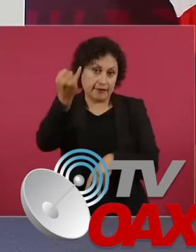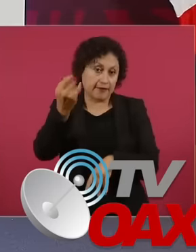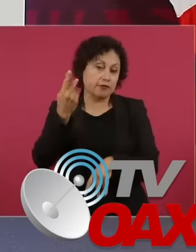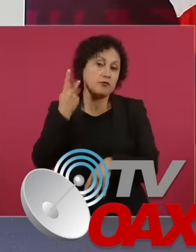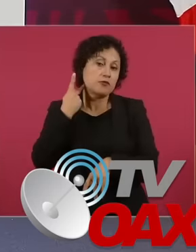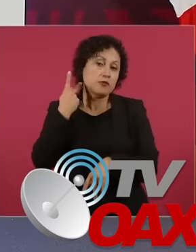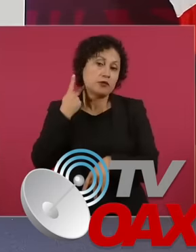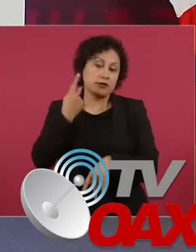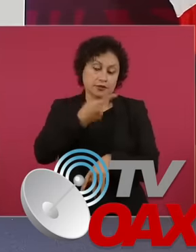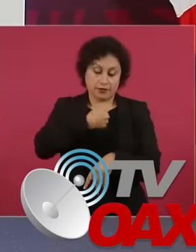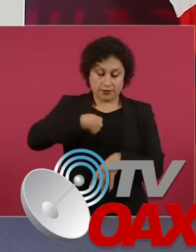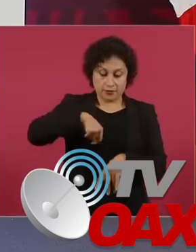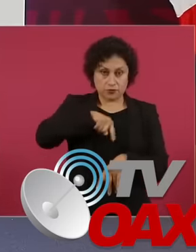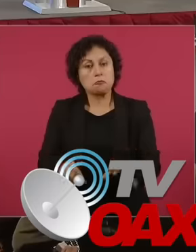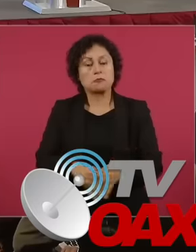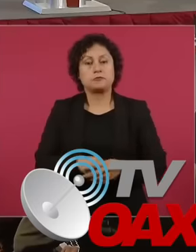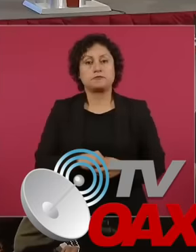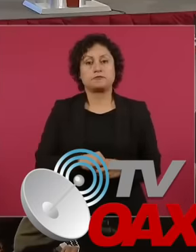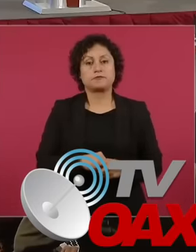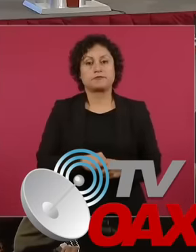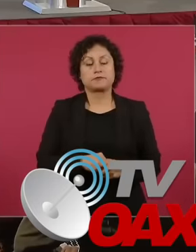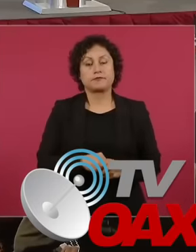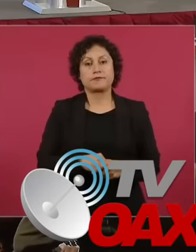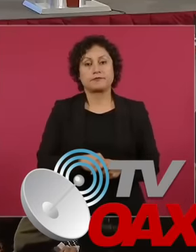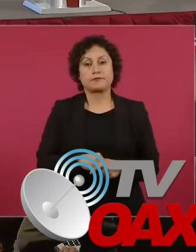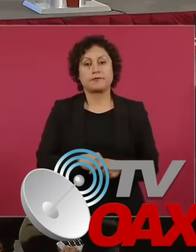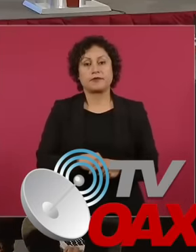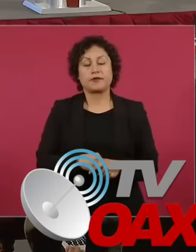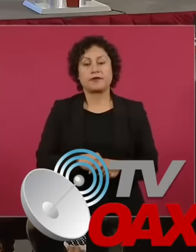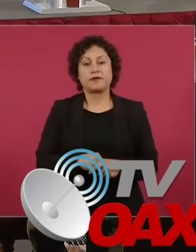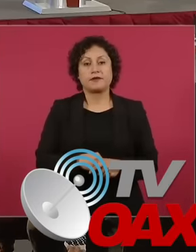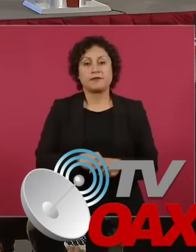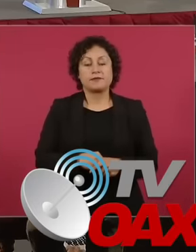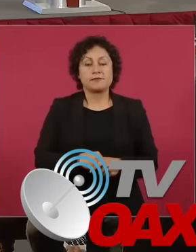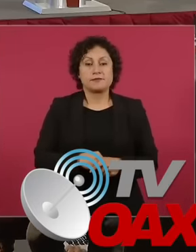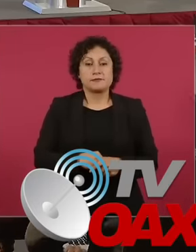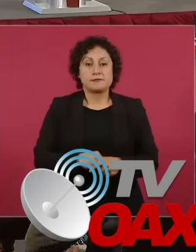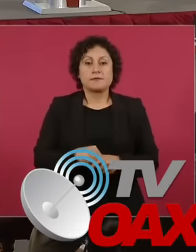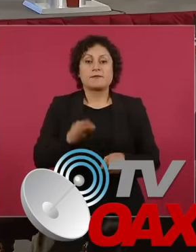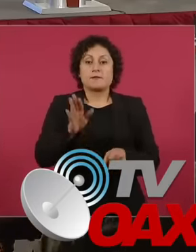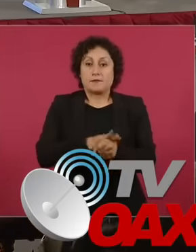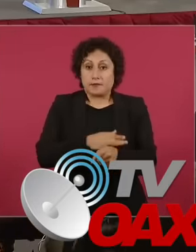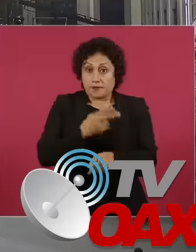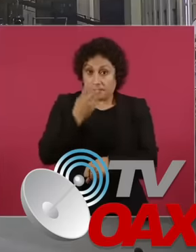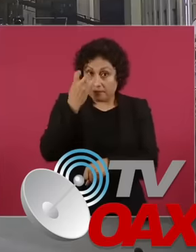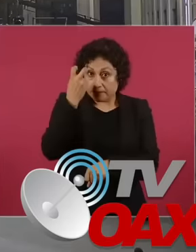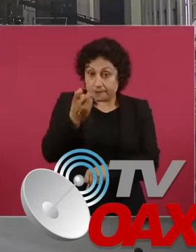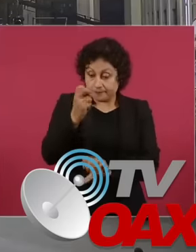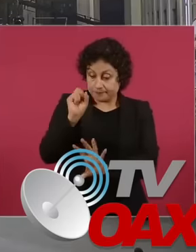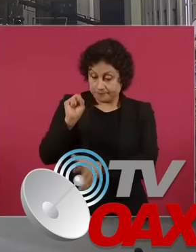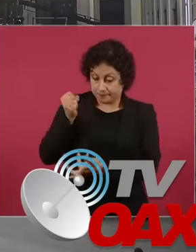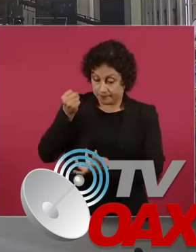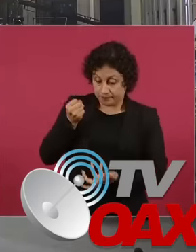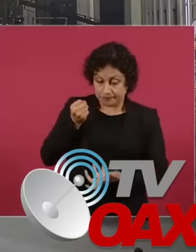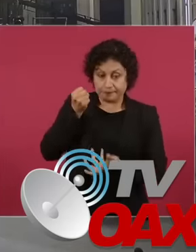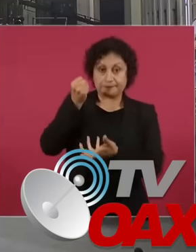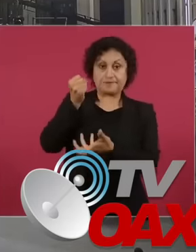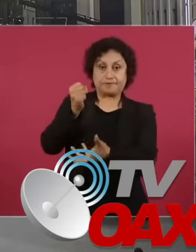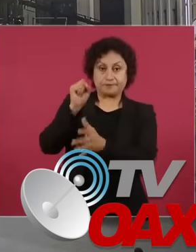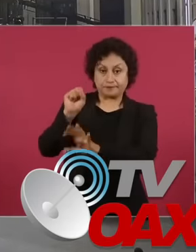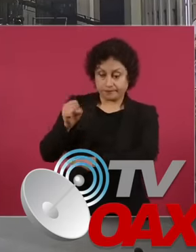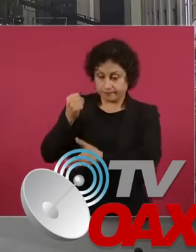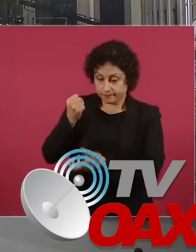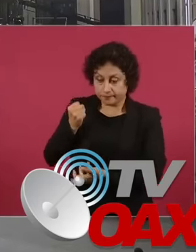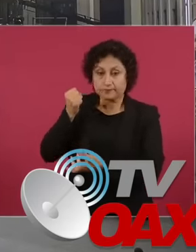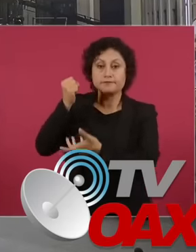dando resultado. Por eso es la inversión pública. Eso se